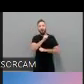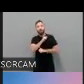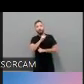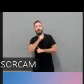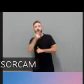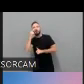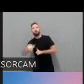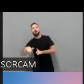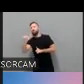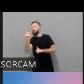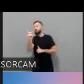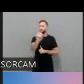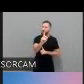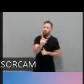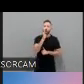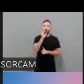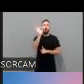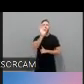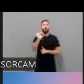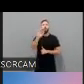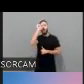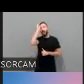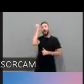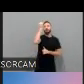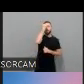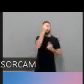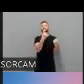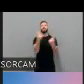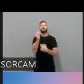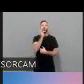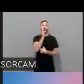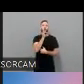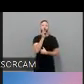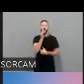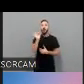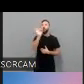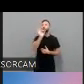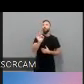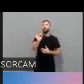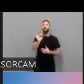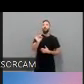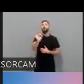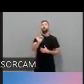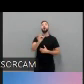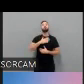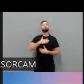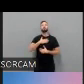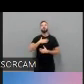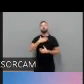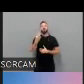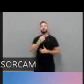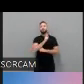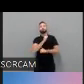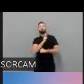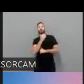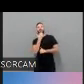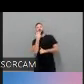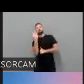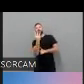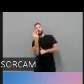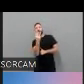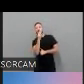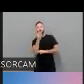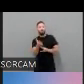ante el aún no tiene las habilidades necesarias o ante el tenemos tiempo hasta los 3 años, porque no benefician a